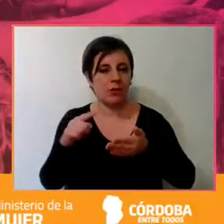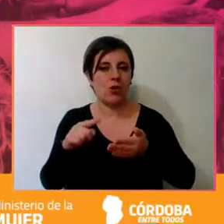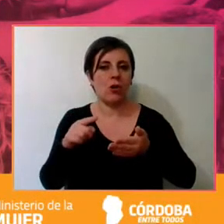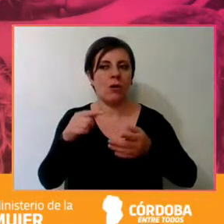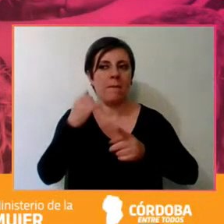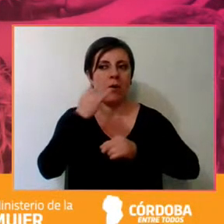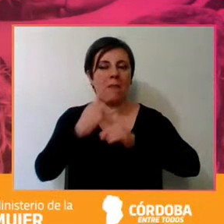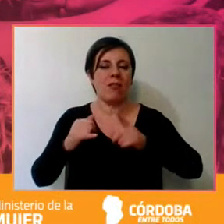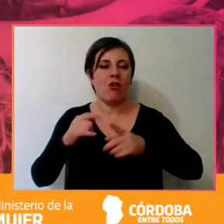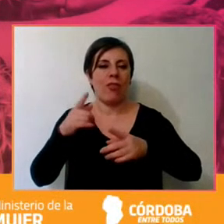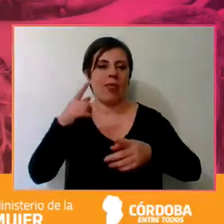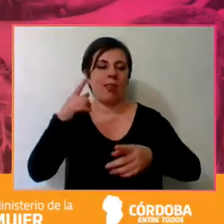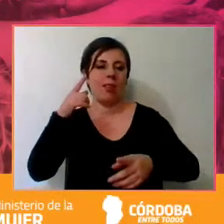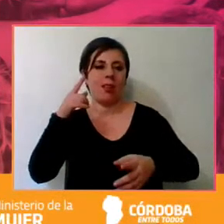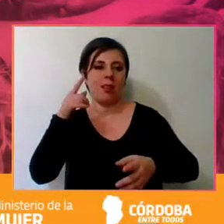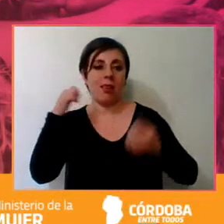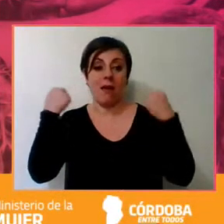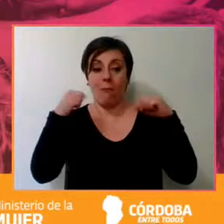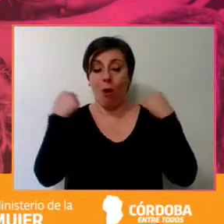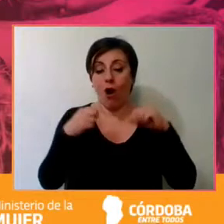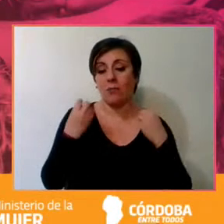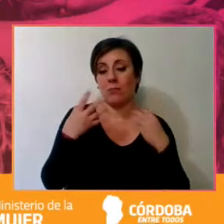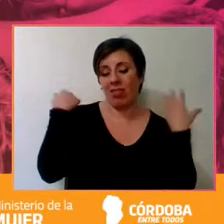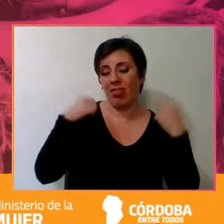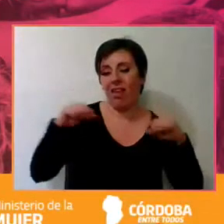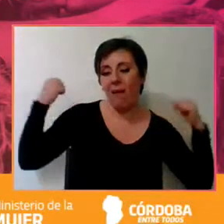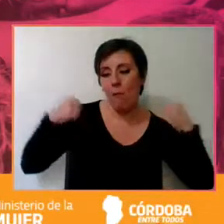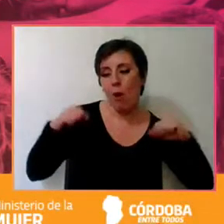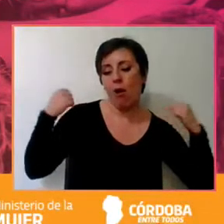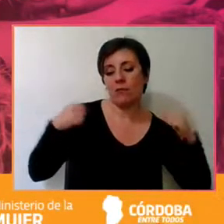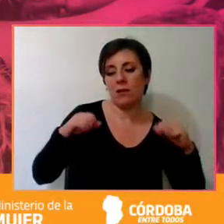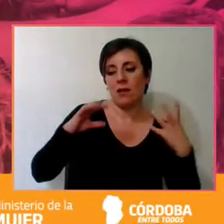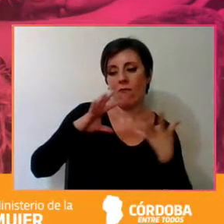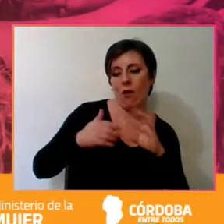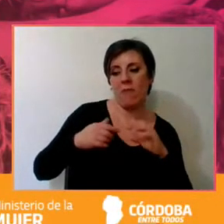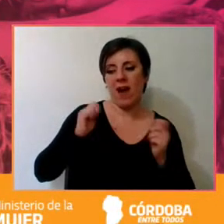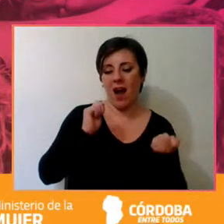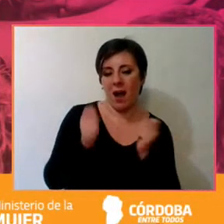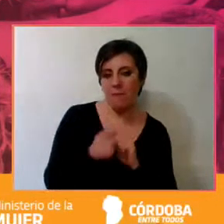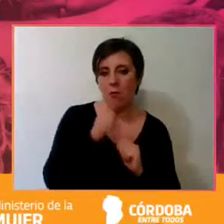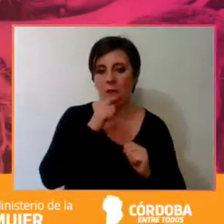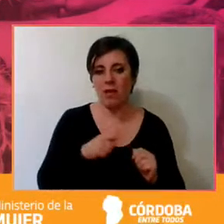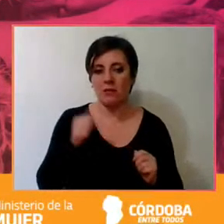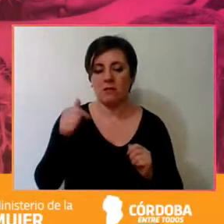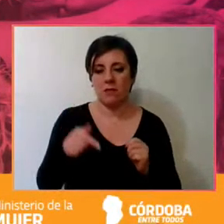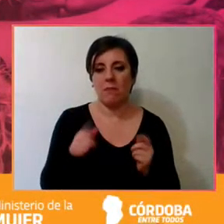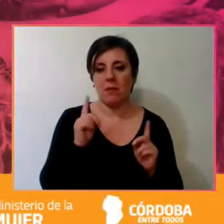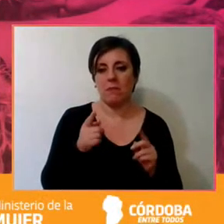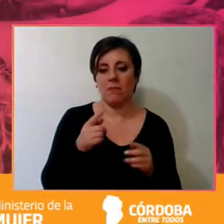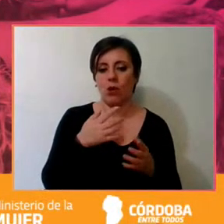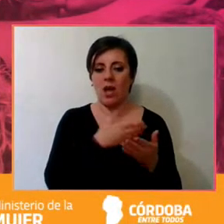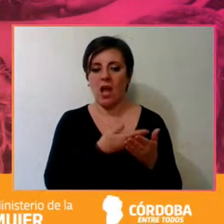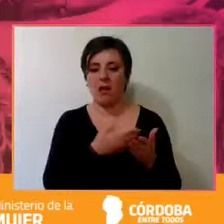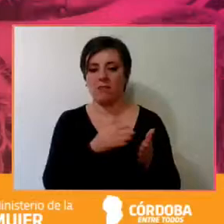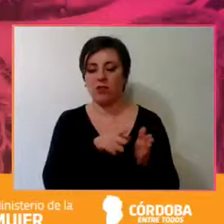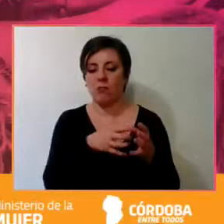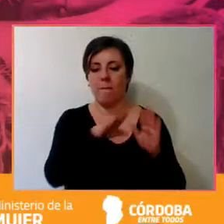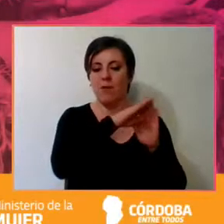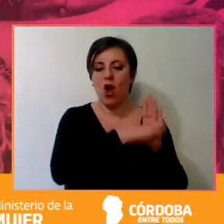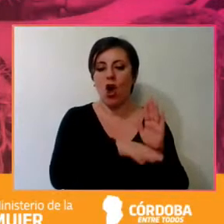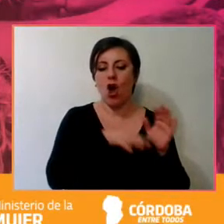deporte, porque justamente el deporte es un movimiento de cambio, pero además porque ha estado muchas veces también excluido en los proyectos de